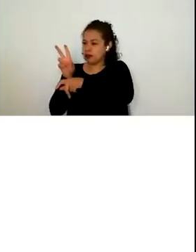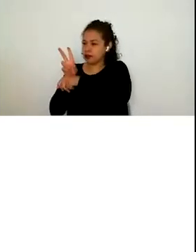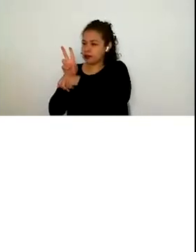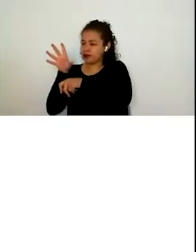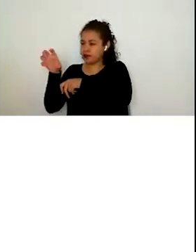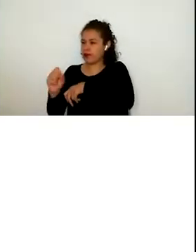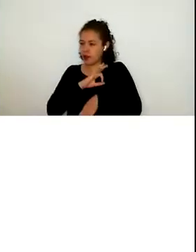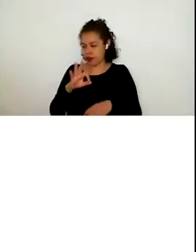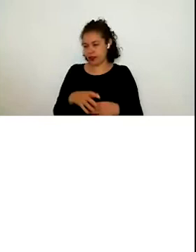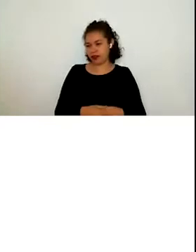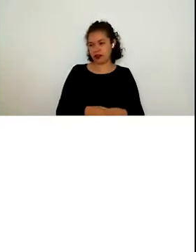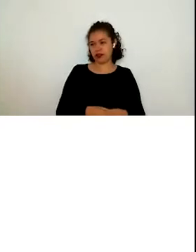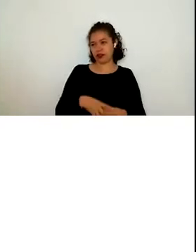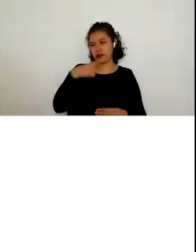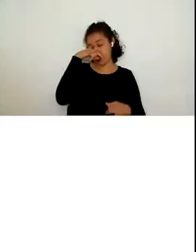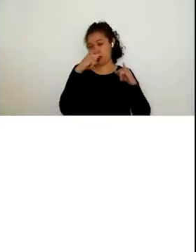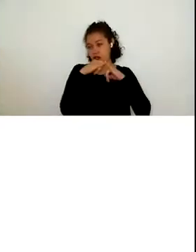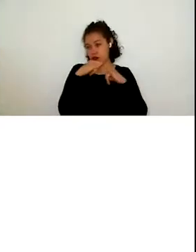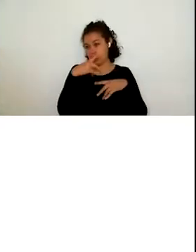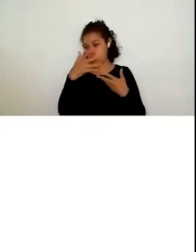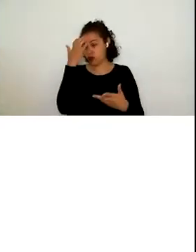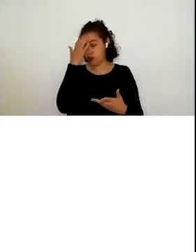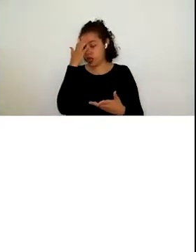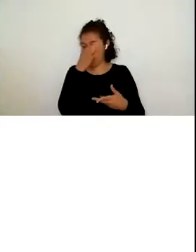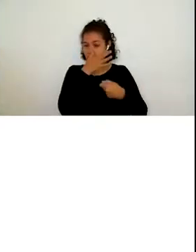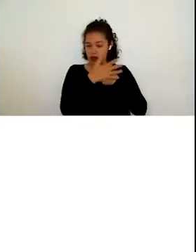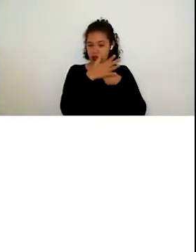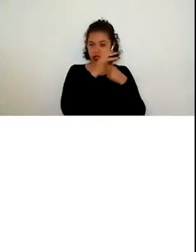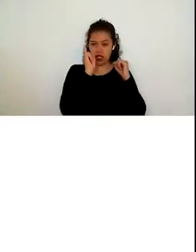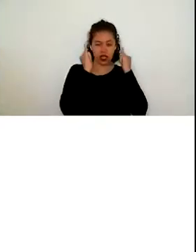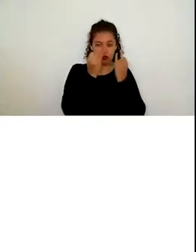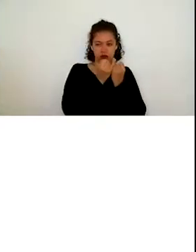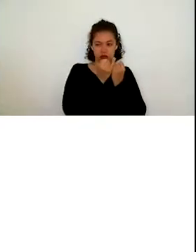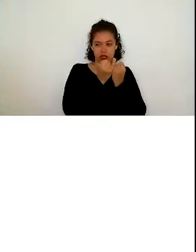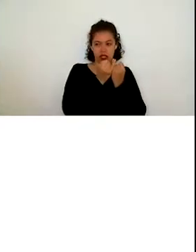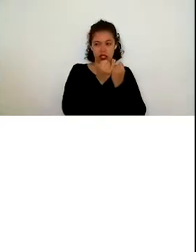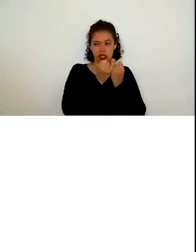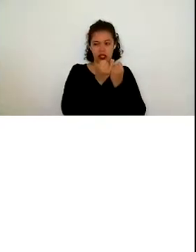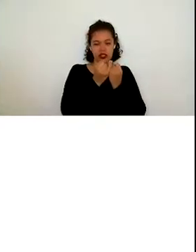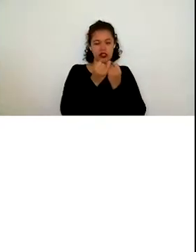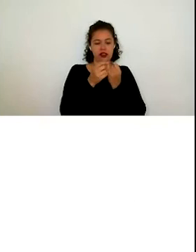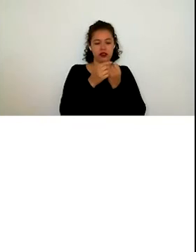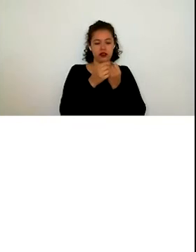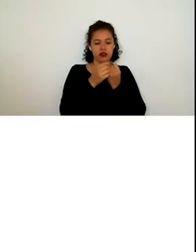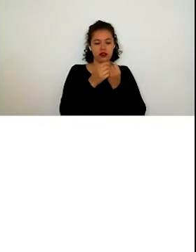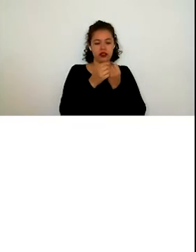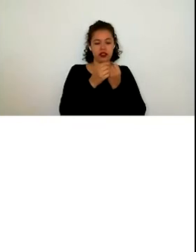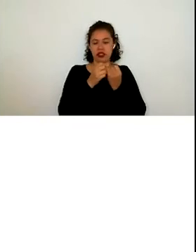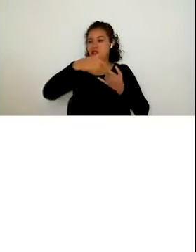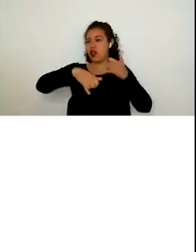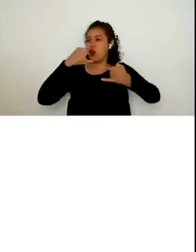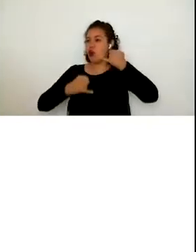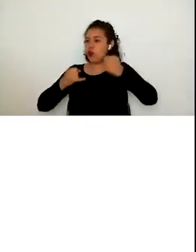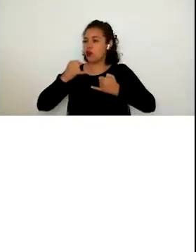muy importante que las instituciones hagan del conocimiento de la Junta todos los juicios que lleguen a tener en